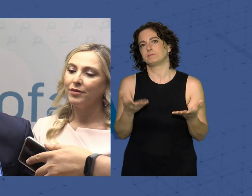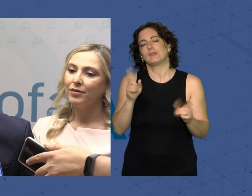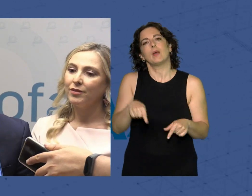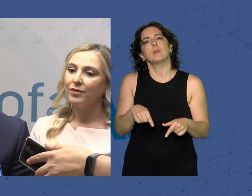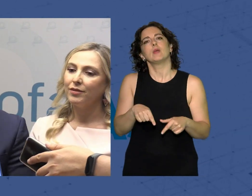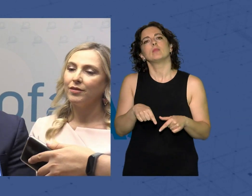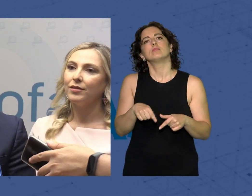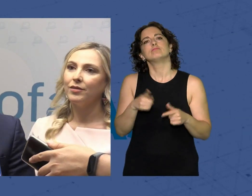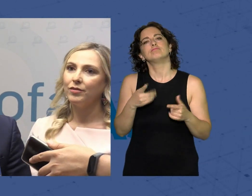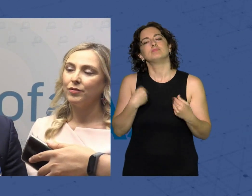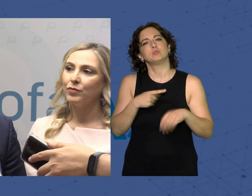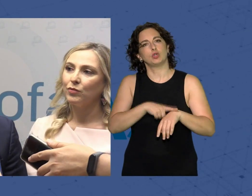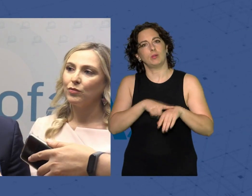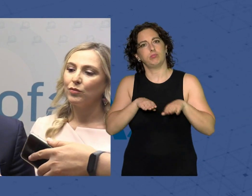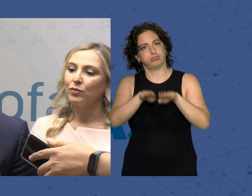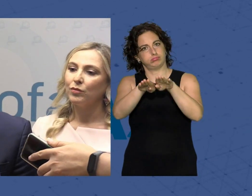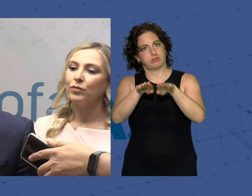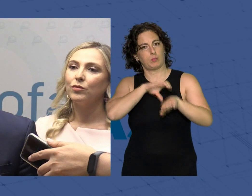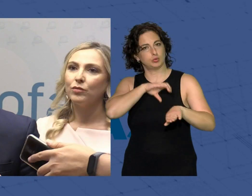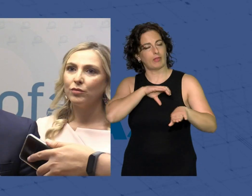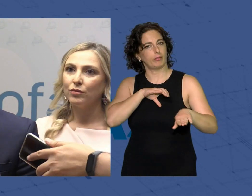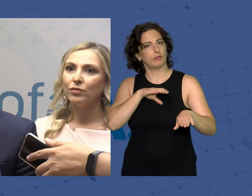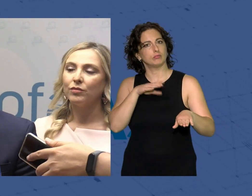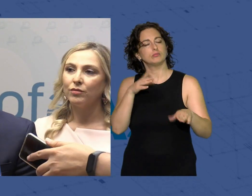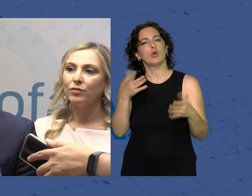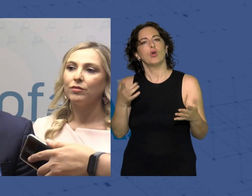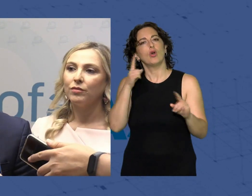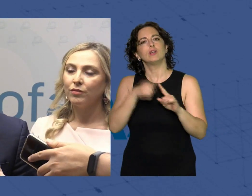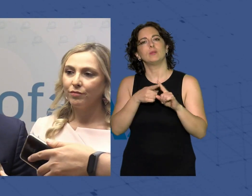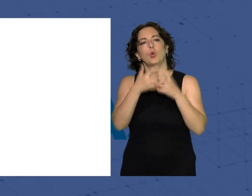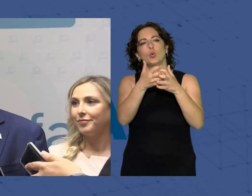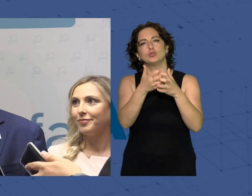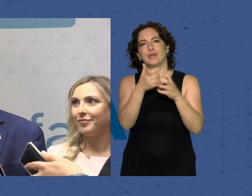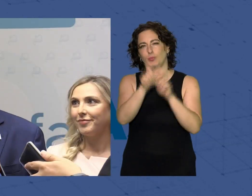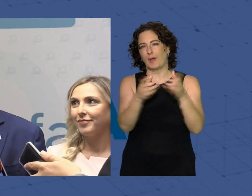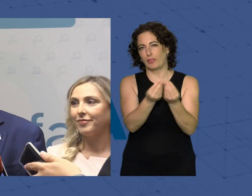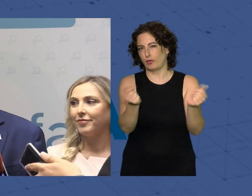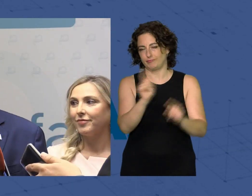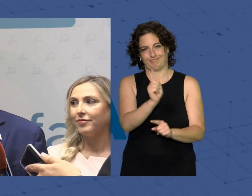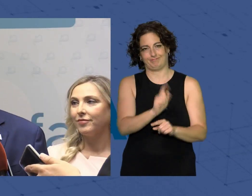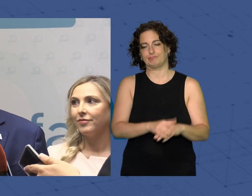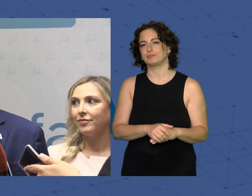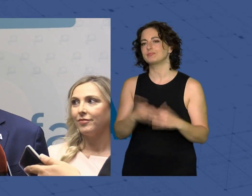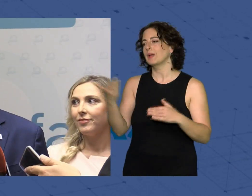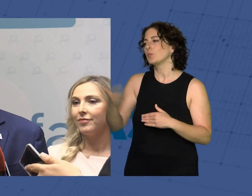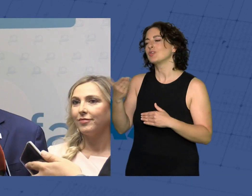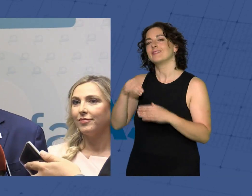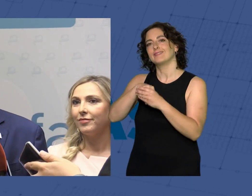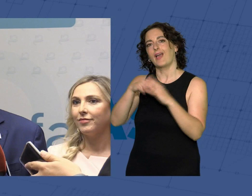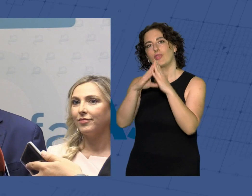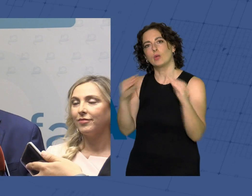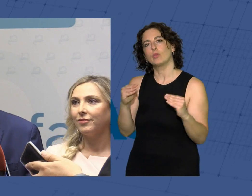va paralelamente a lo que hace la propia diputación que es luchar también contra esa despoblación la importancia de tener en Andalucía